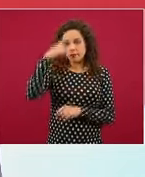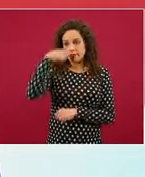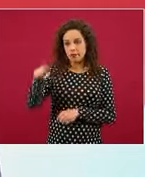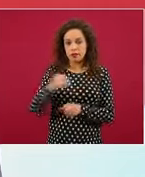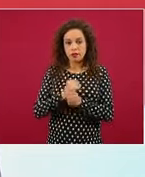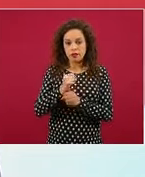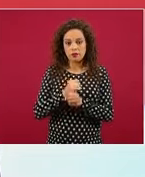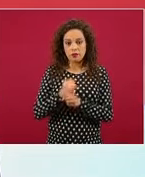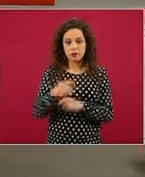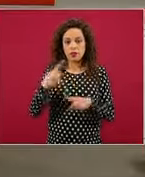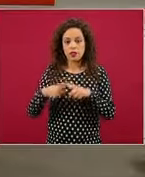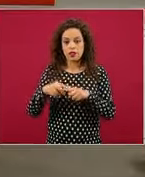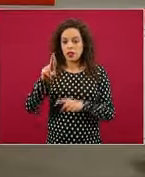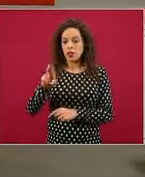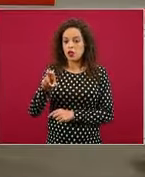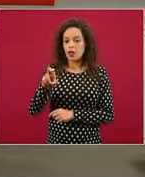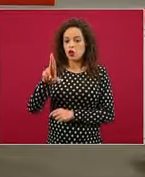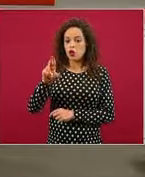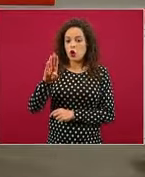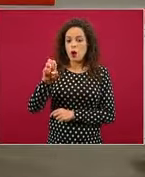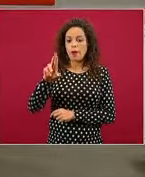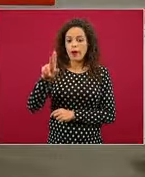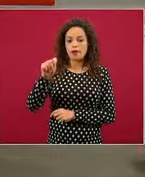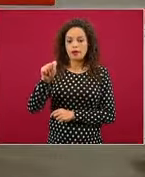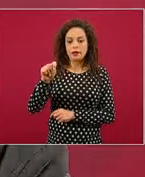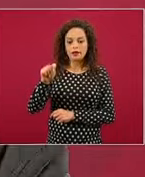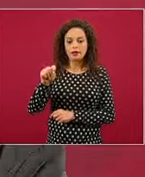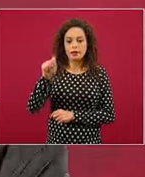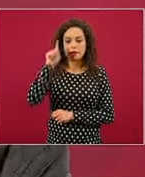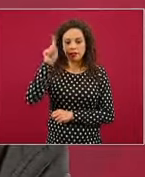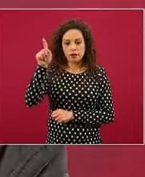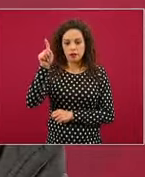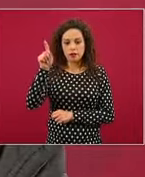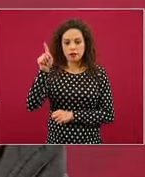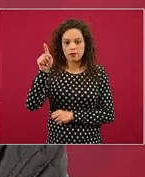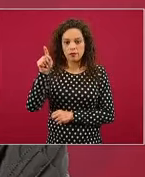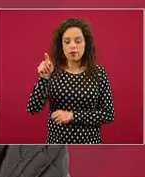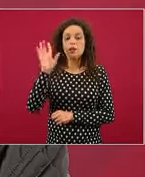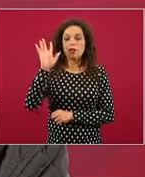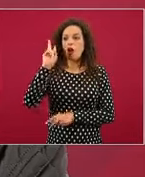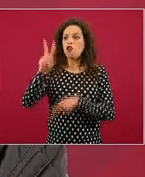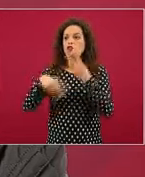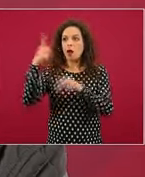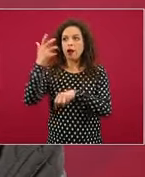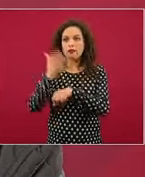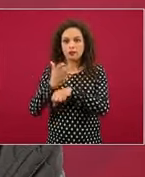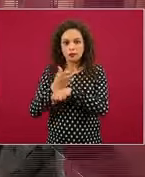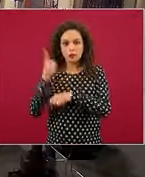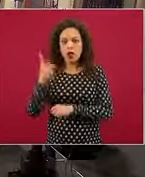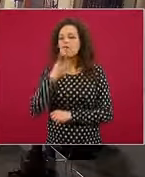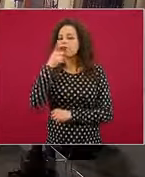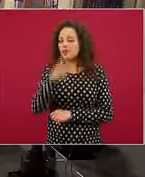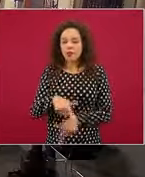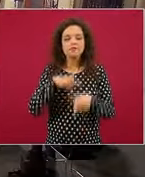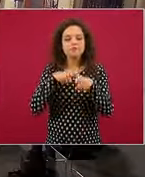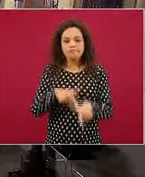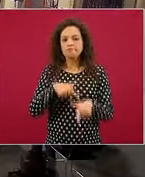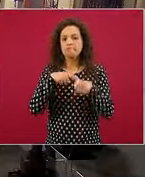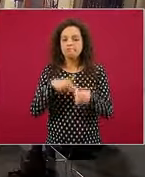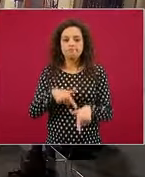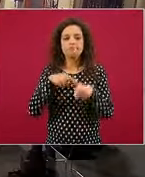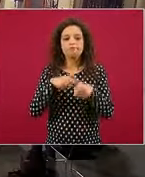Robert Wakefield se llama el sujeto, fue a Estados Unidos, ha seguido desacreditando las vacunas, en la comunidad científica nadie le